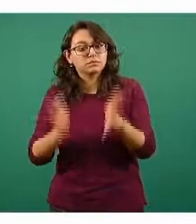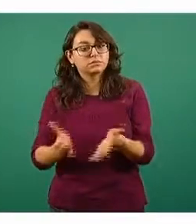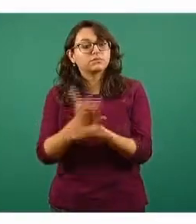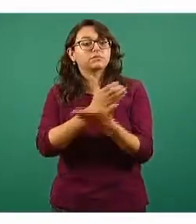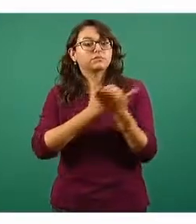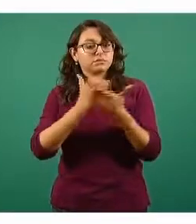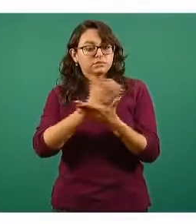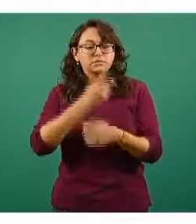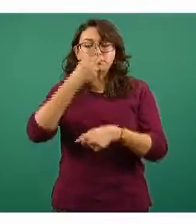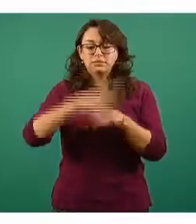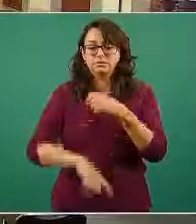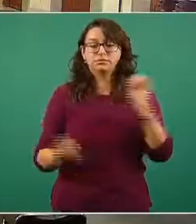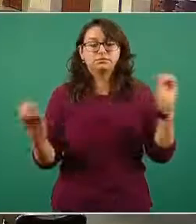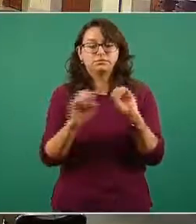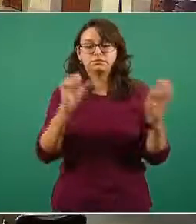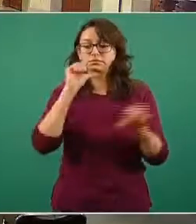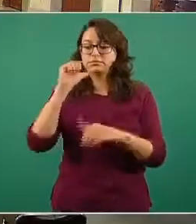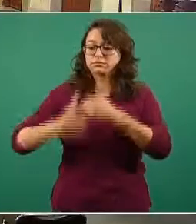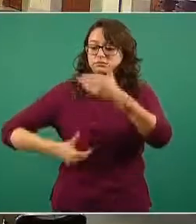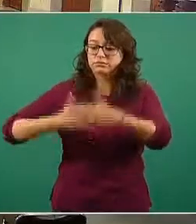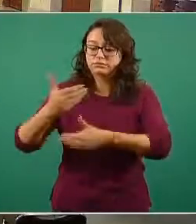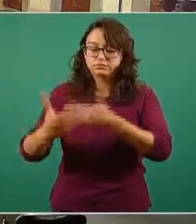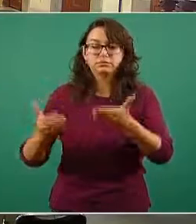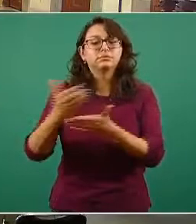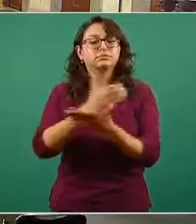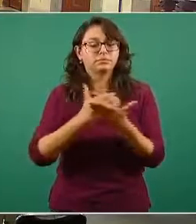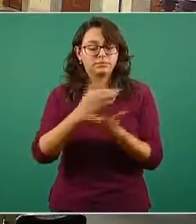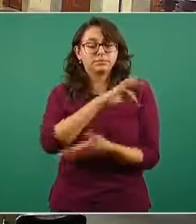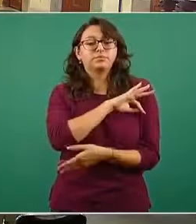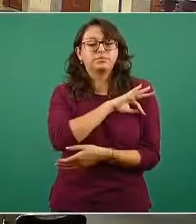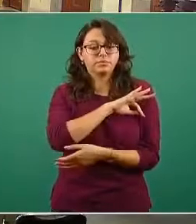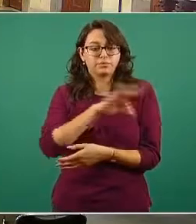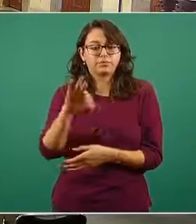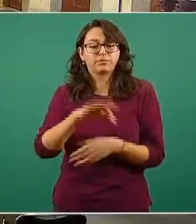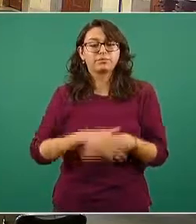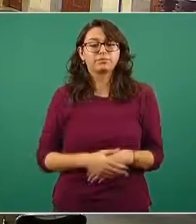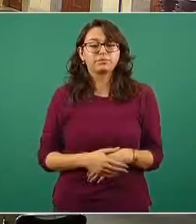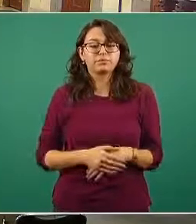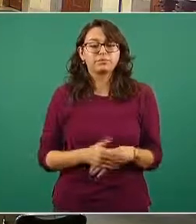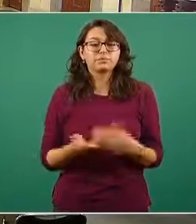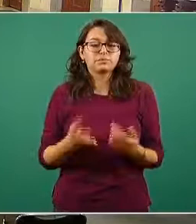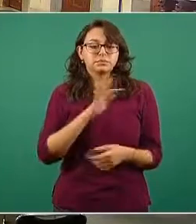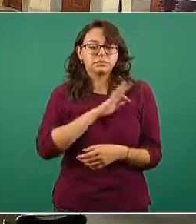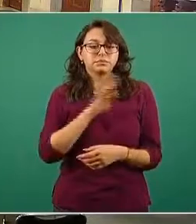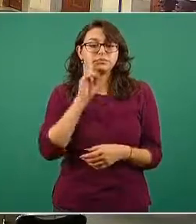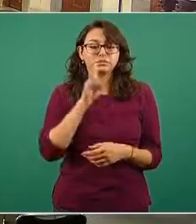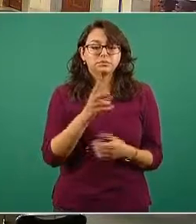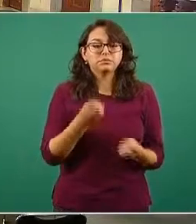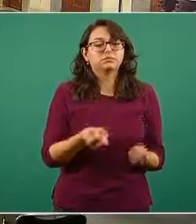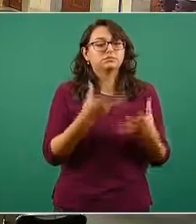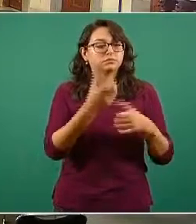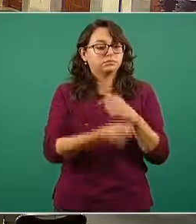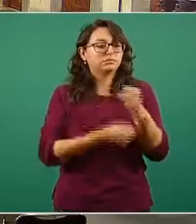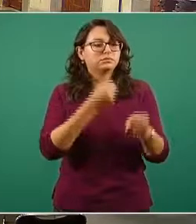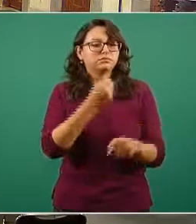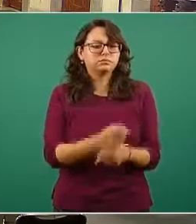y para recuperarse por completo. Ahí se muestra una distribución de la demografía, la edad promedio de 37 años, un